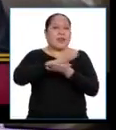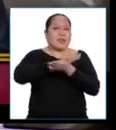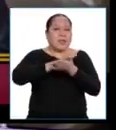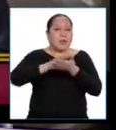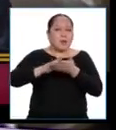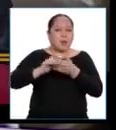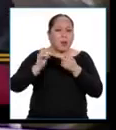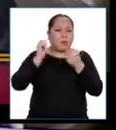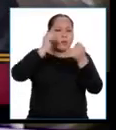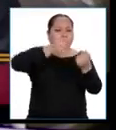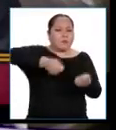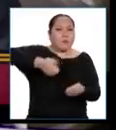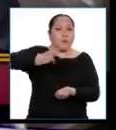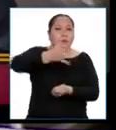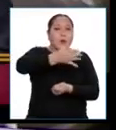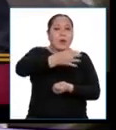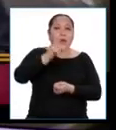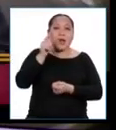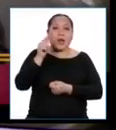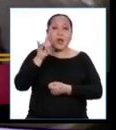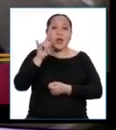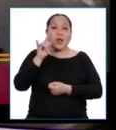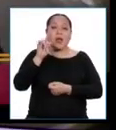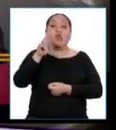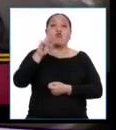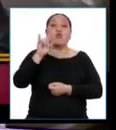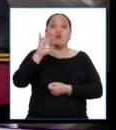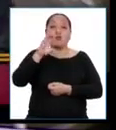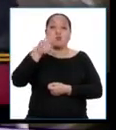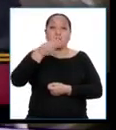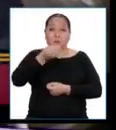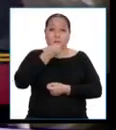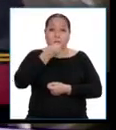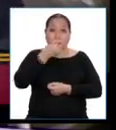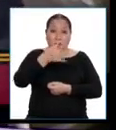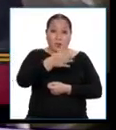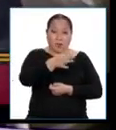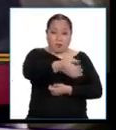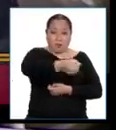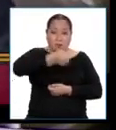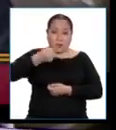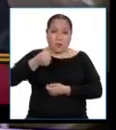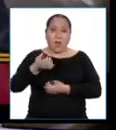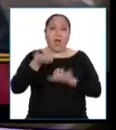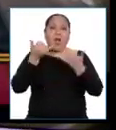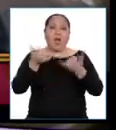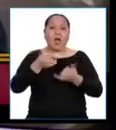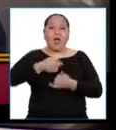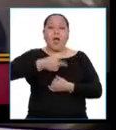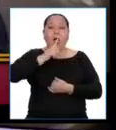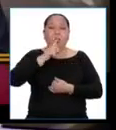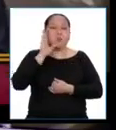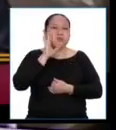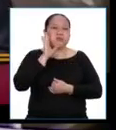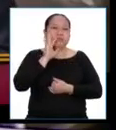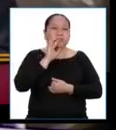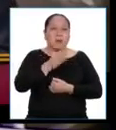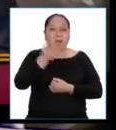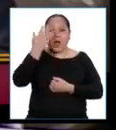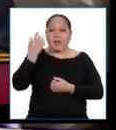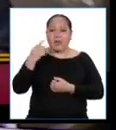su trucha para comer, hoy corre agua contaminada. Donde antes pasteaban sus animales,